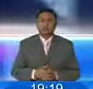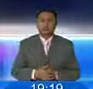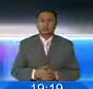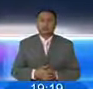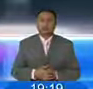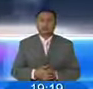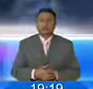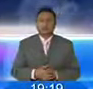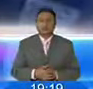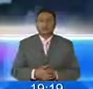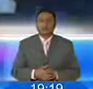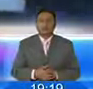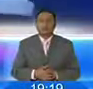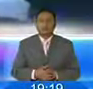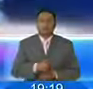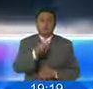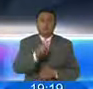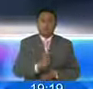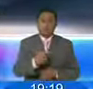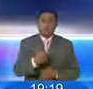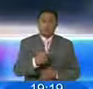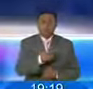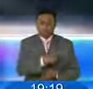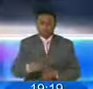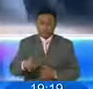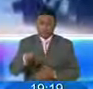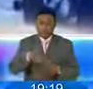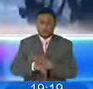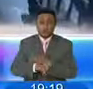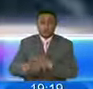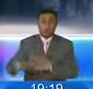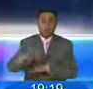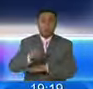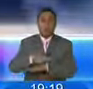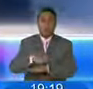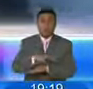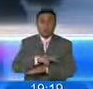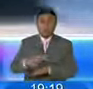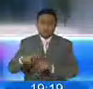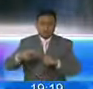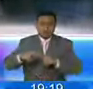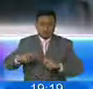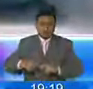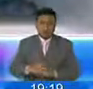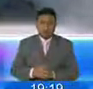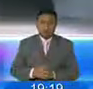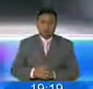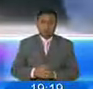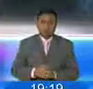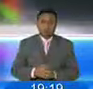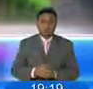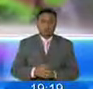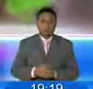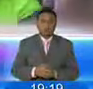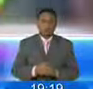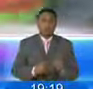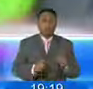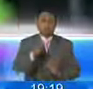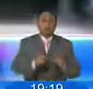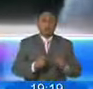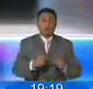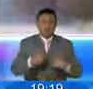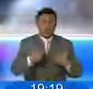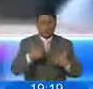Luego de haber sacado al sospechoso para ser trasladados a la unidad de flagrancia para las respectivas investigaciones, ciudadanos se enfrentaron con los